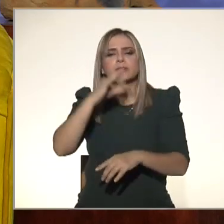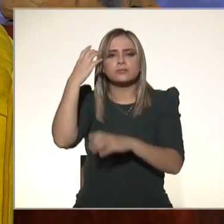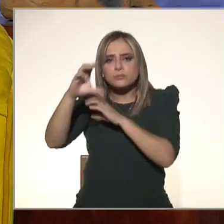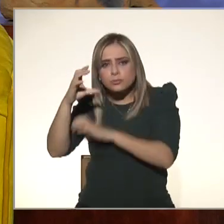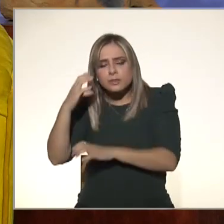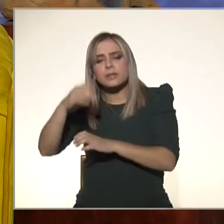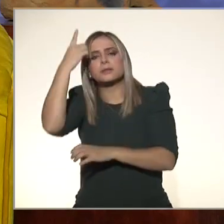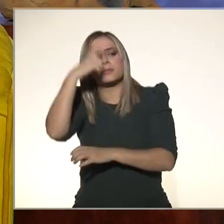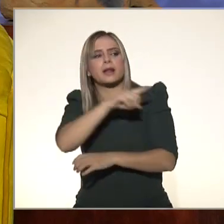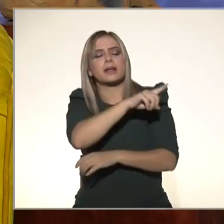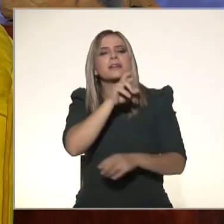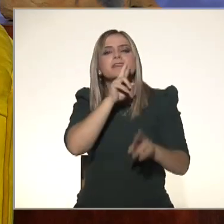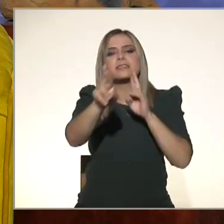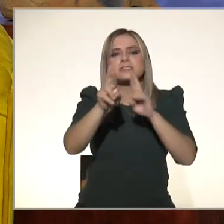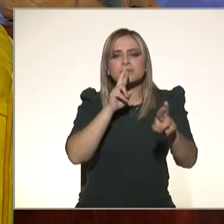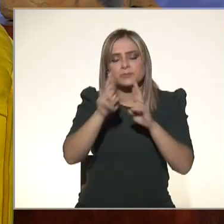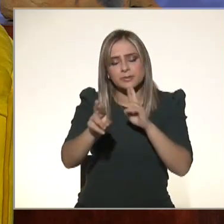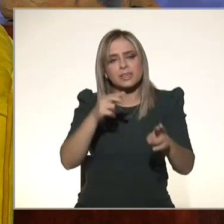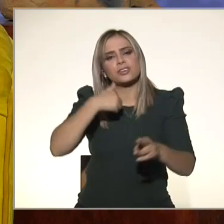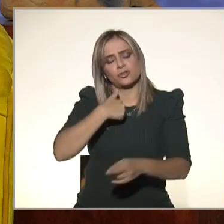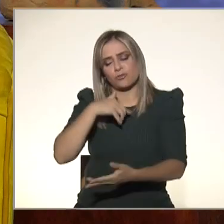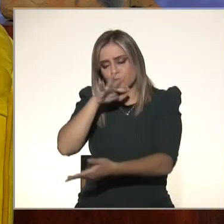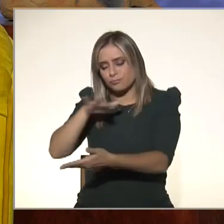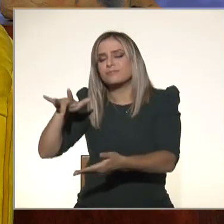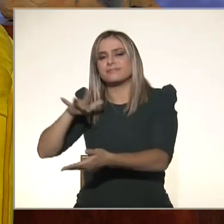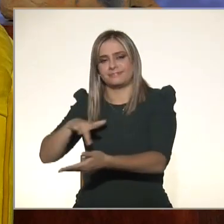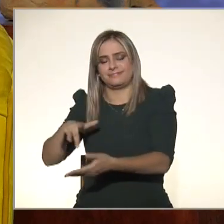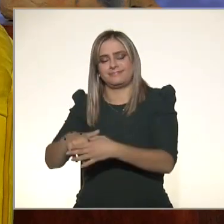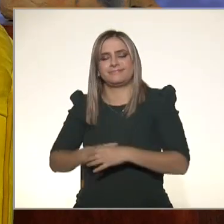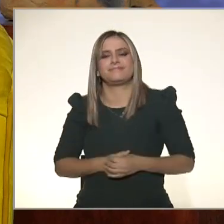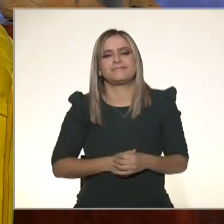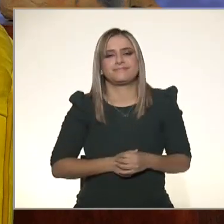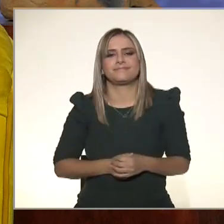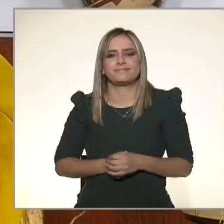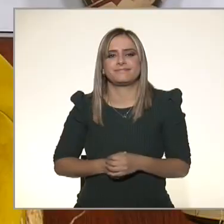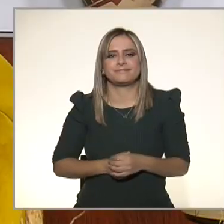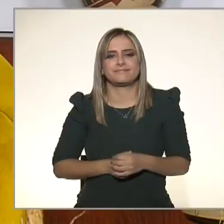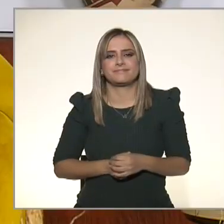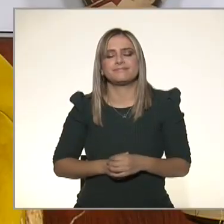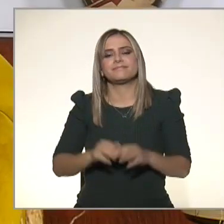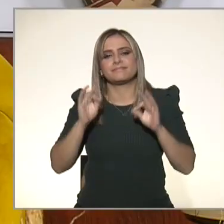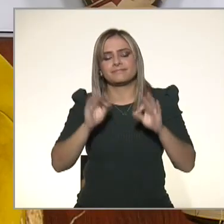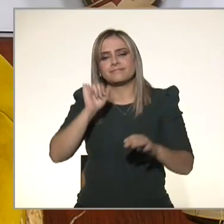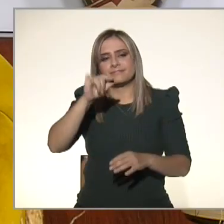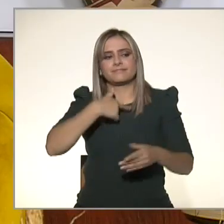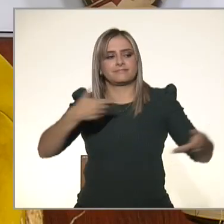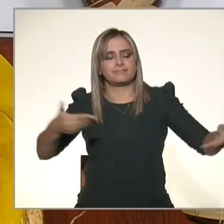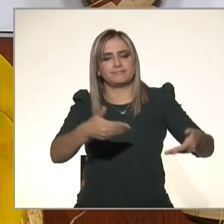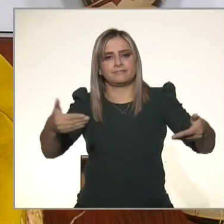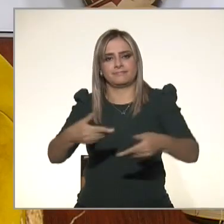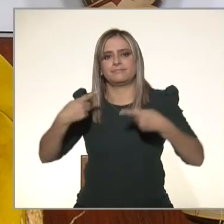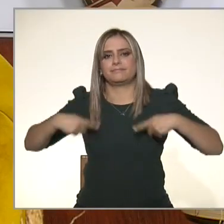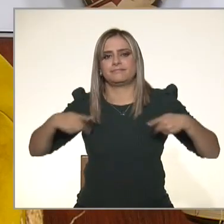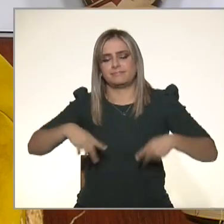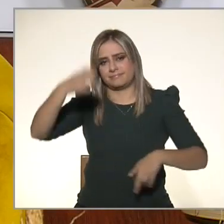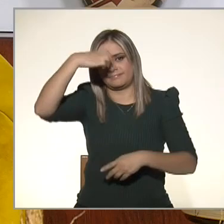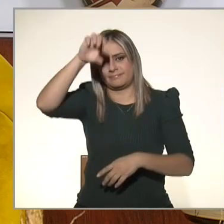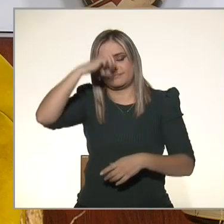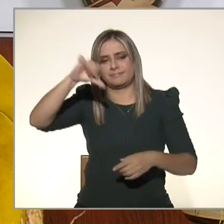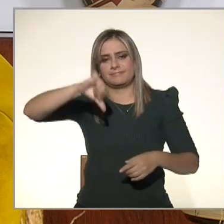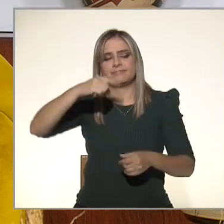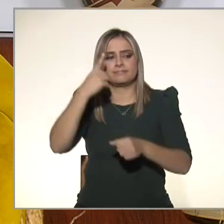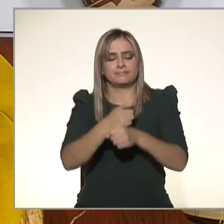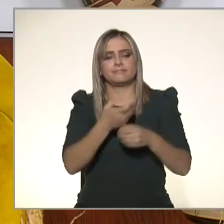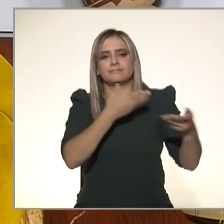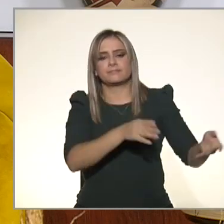sexual y reproductiva de los hombres y yo por supuesto pendiente de sus dudas y comentarios, Pepe. Perfecto, les voy a presentar a nuestros especialistas que nos acompañan el día de hoy. En primer